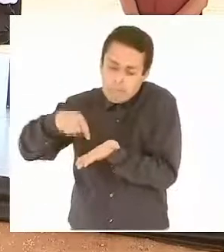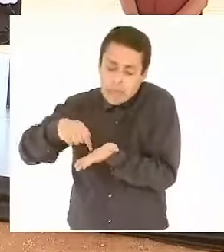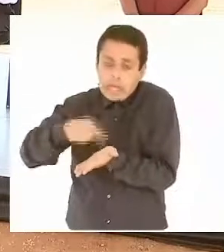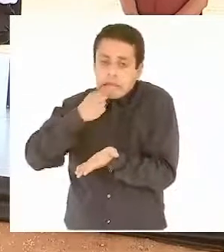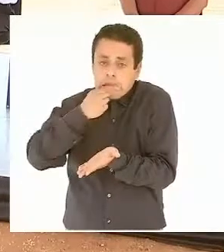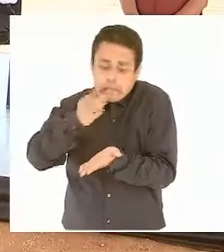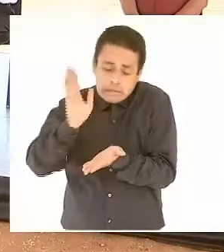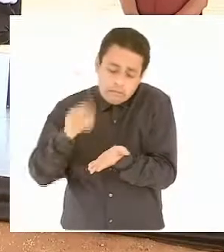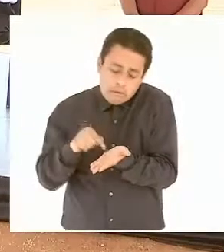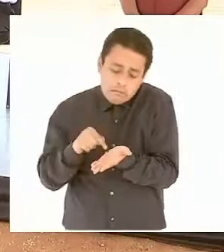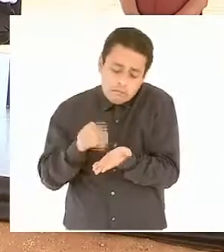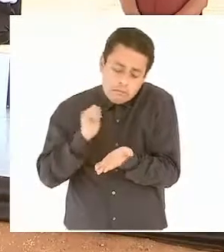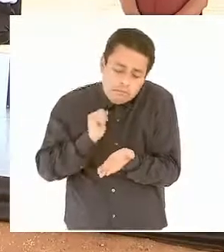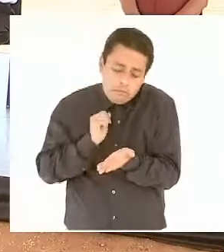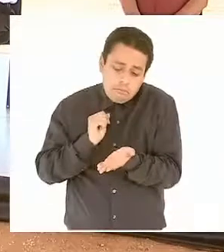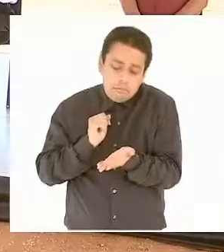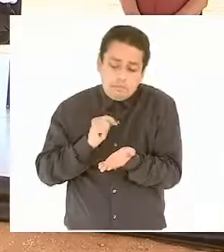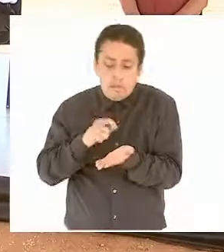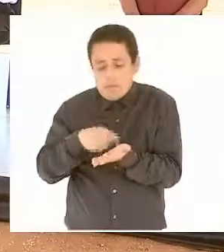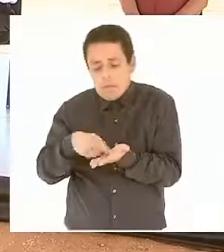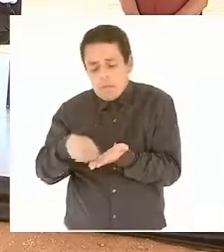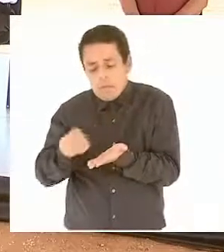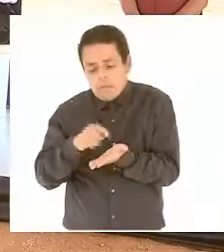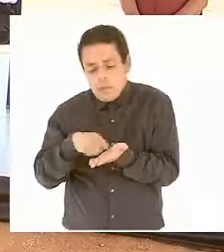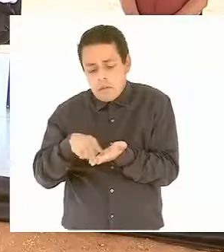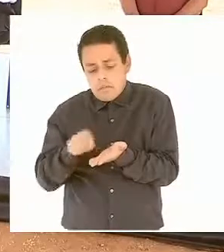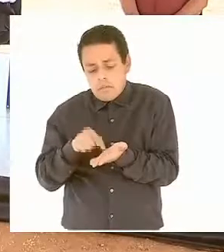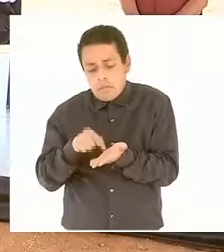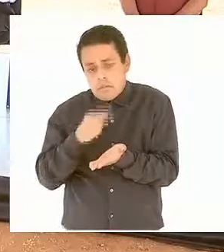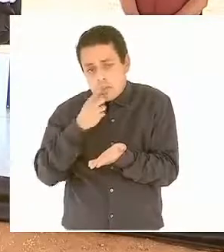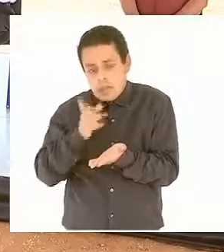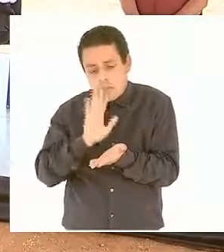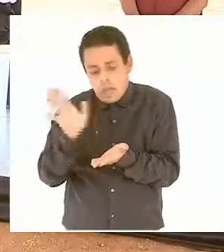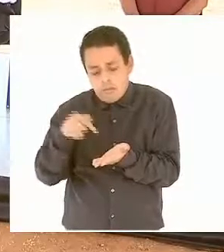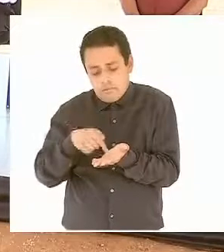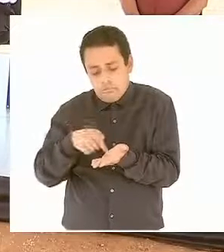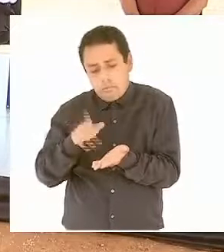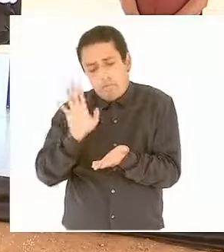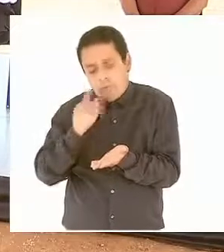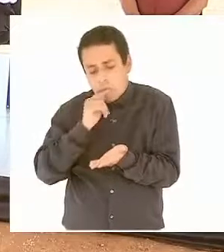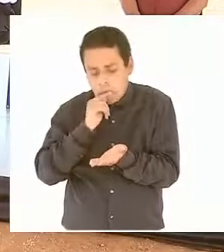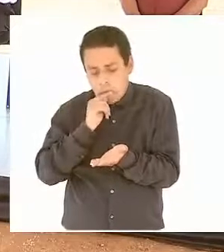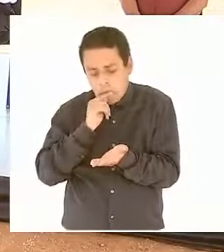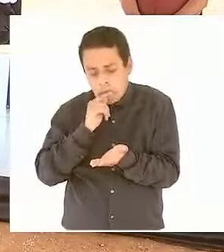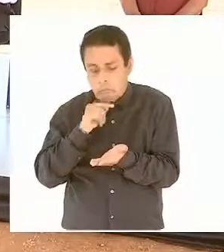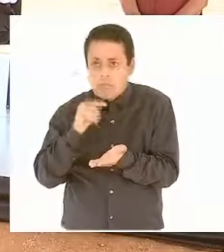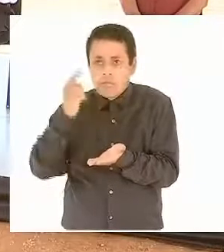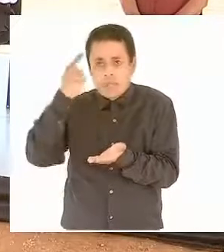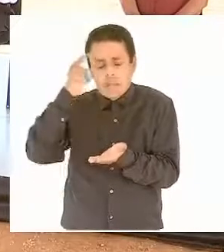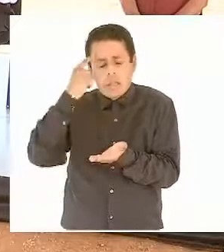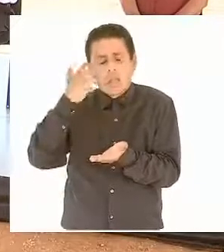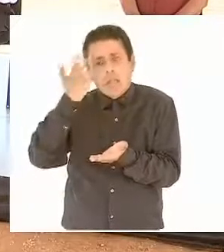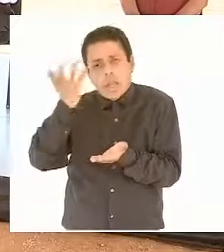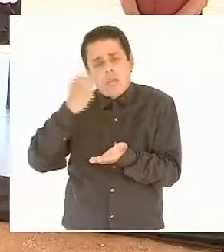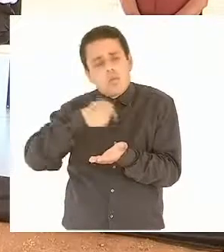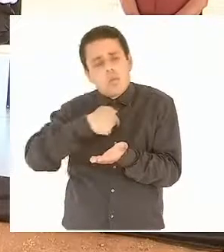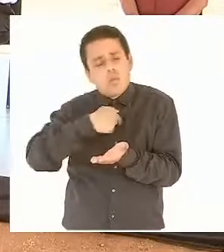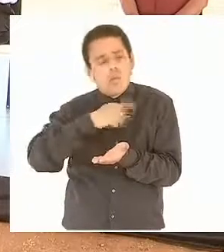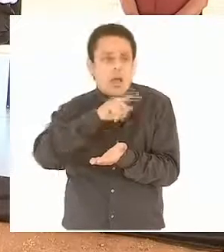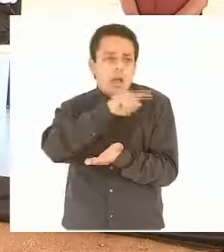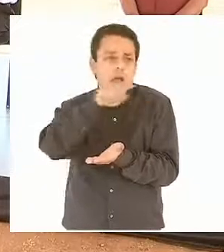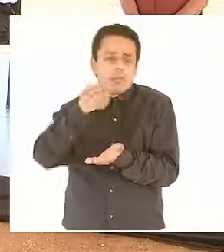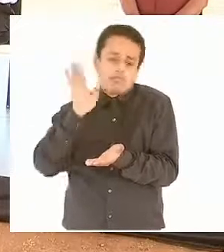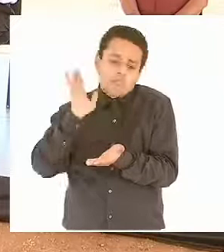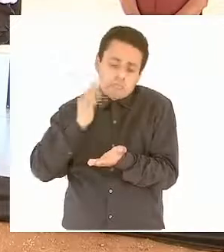no solo es escribir en la Constitución un deseo,